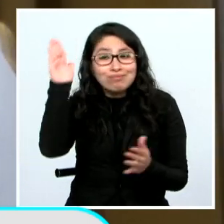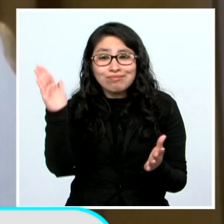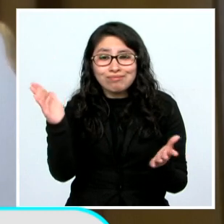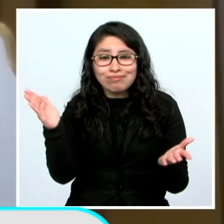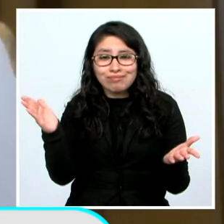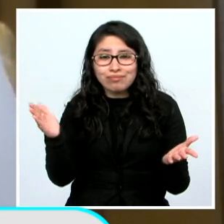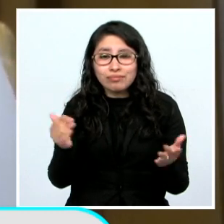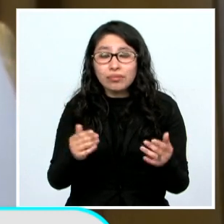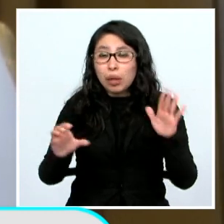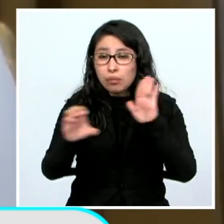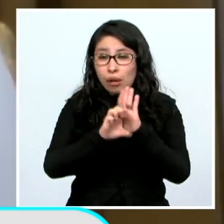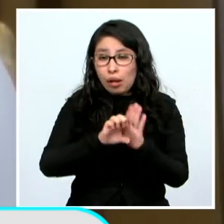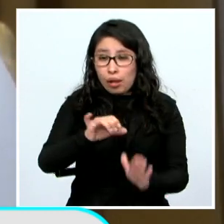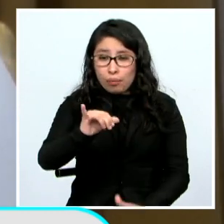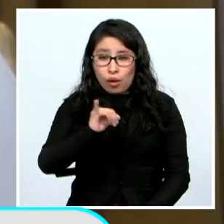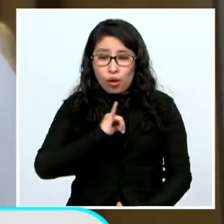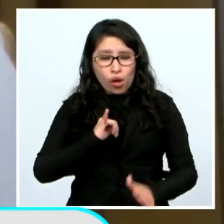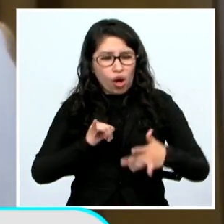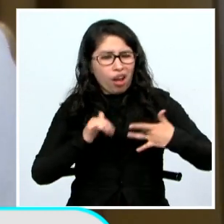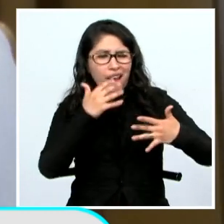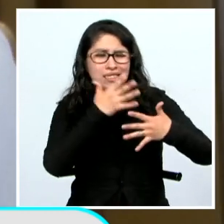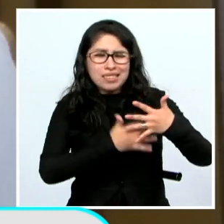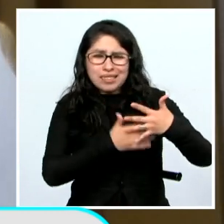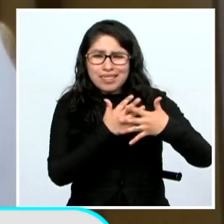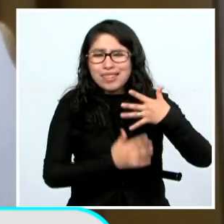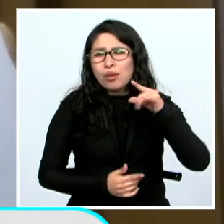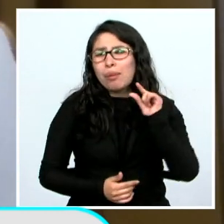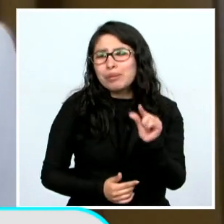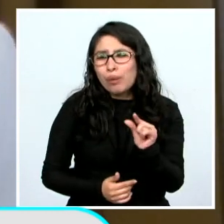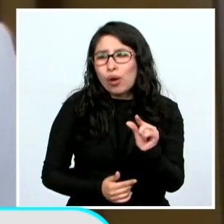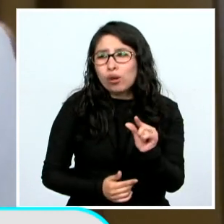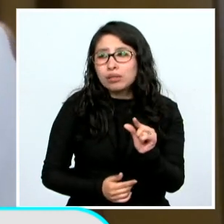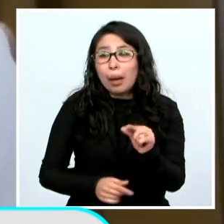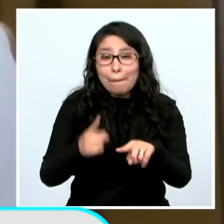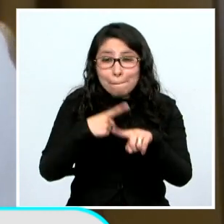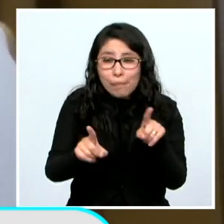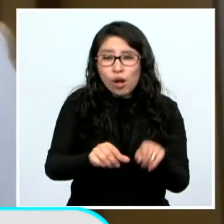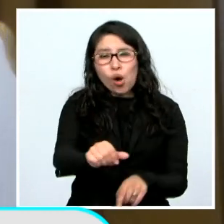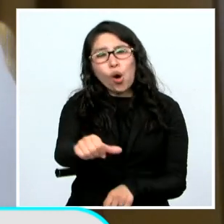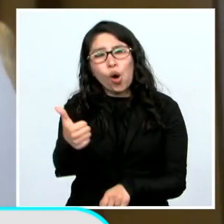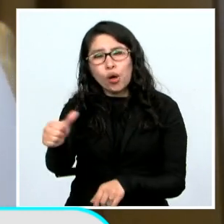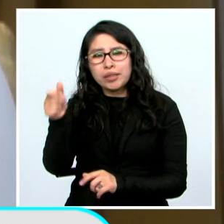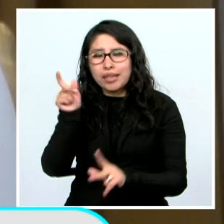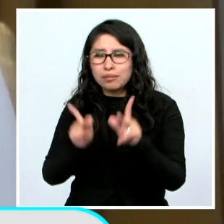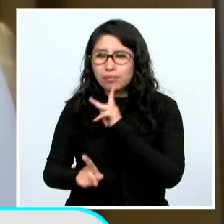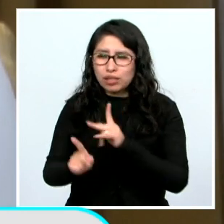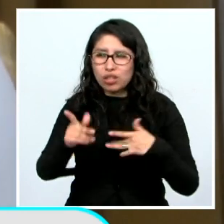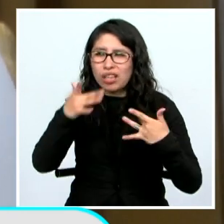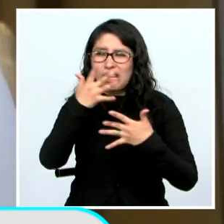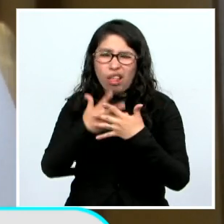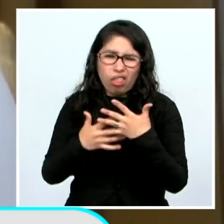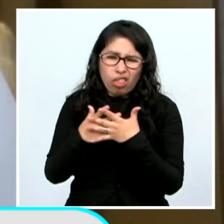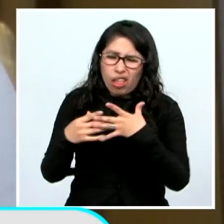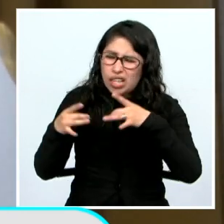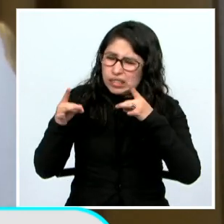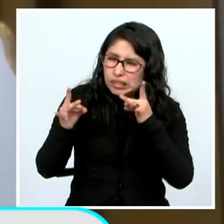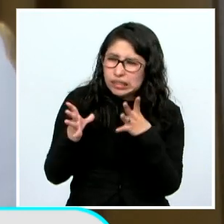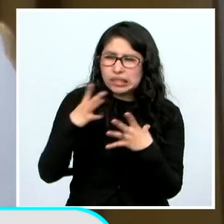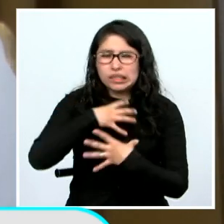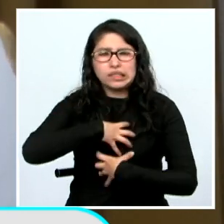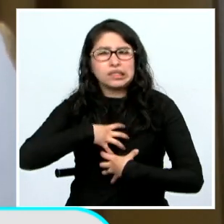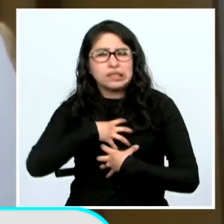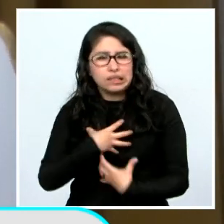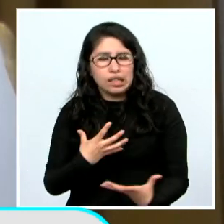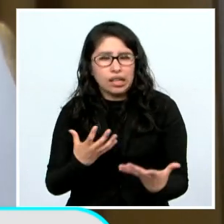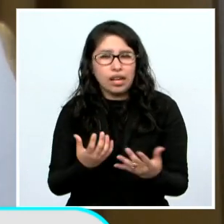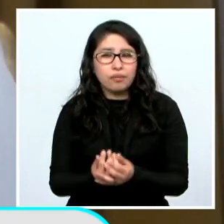fueron leves, pero probablemente no, ¿no? Entonces eso es lo que, si lo evitamos, mejor. Y aquí estamos, trabajando por salud